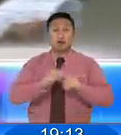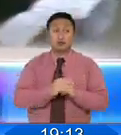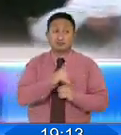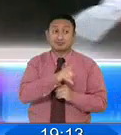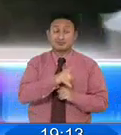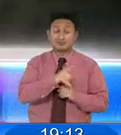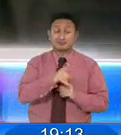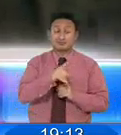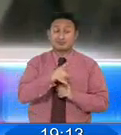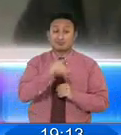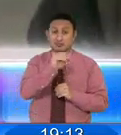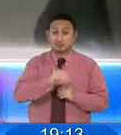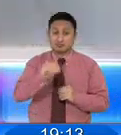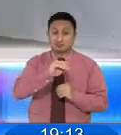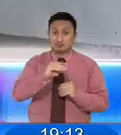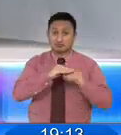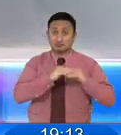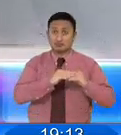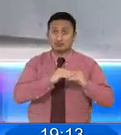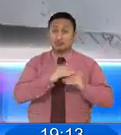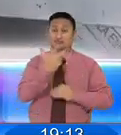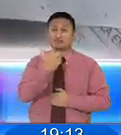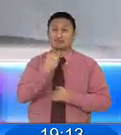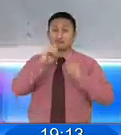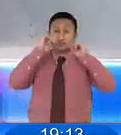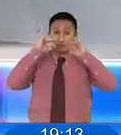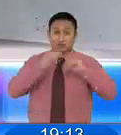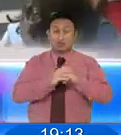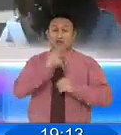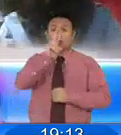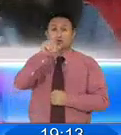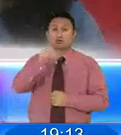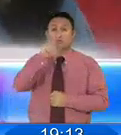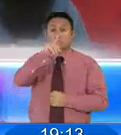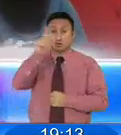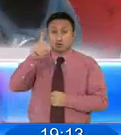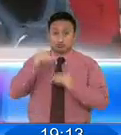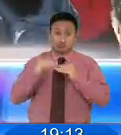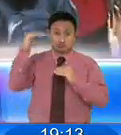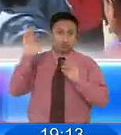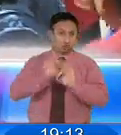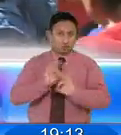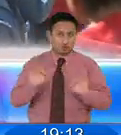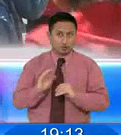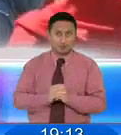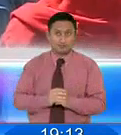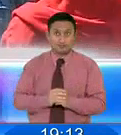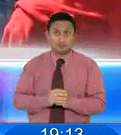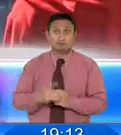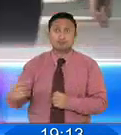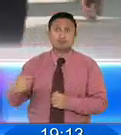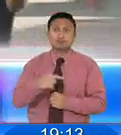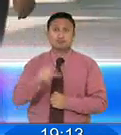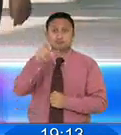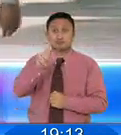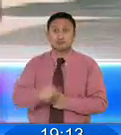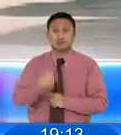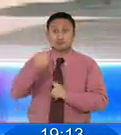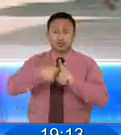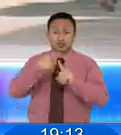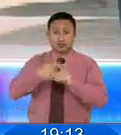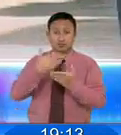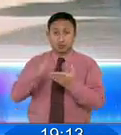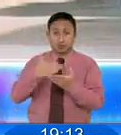se mantendrán congeladas hasta el 13 de septiembre de 2021. Por otro lado, la prohibición de ejecutar desahucios en materia de inquilinato